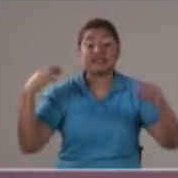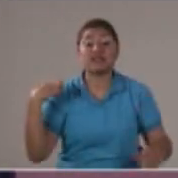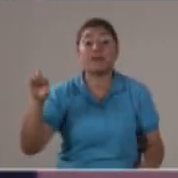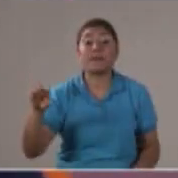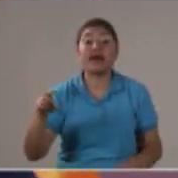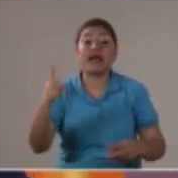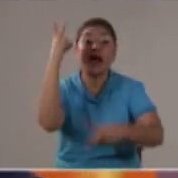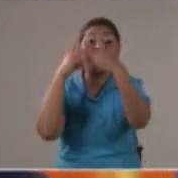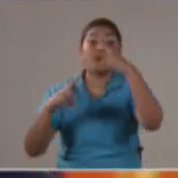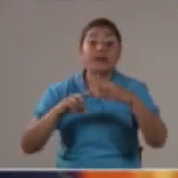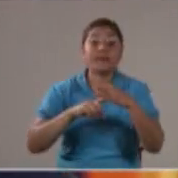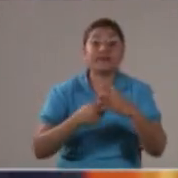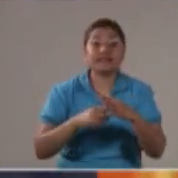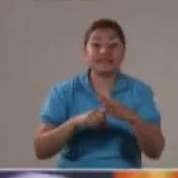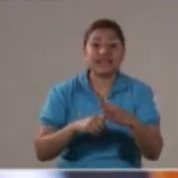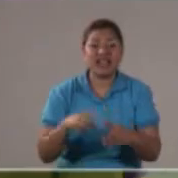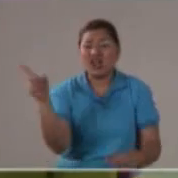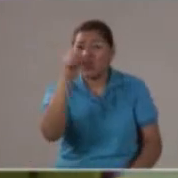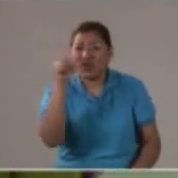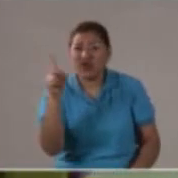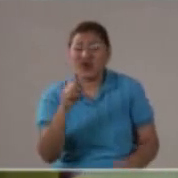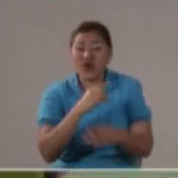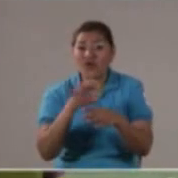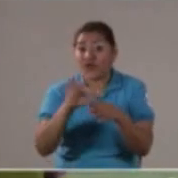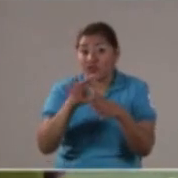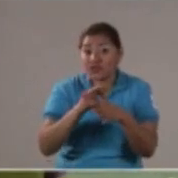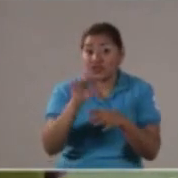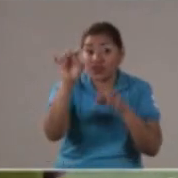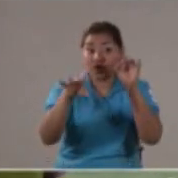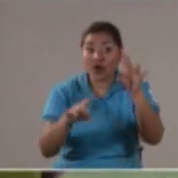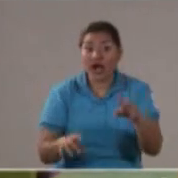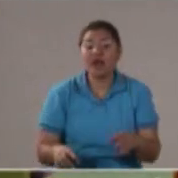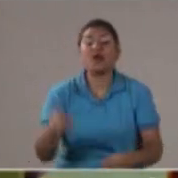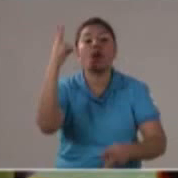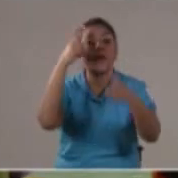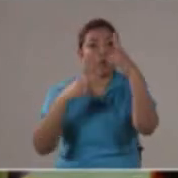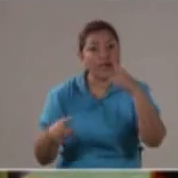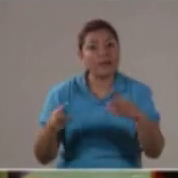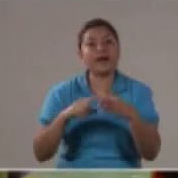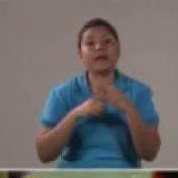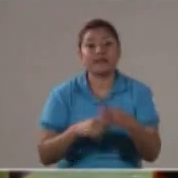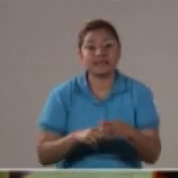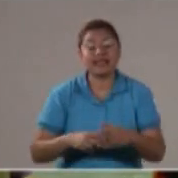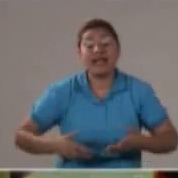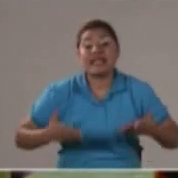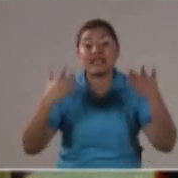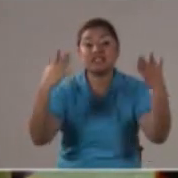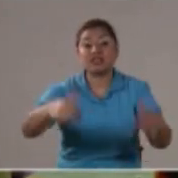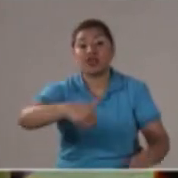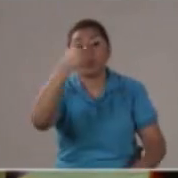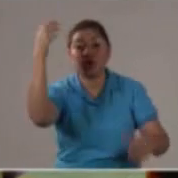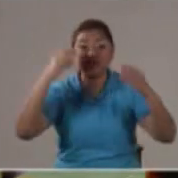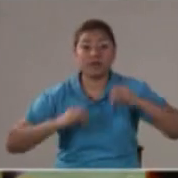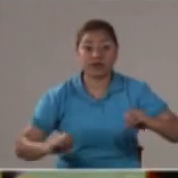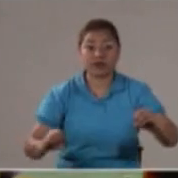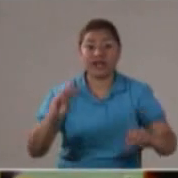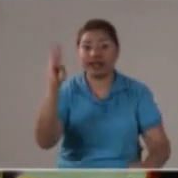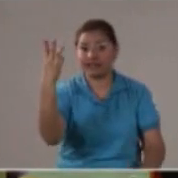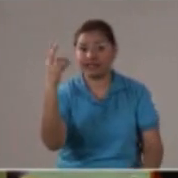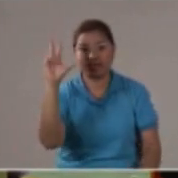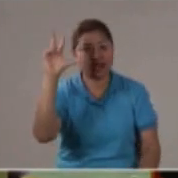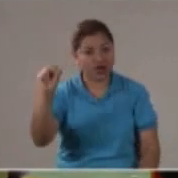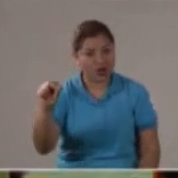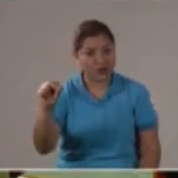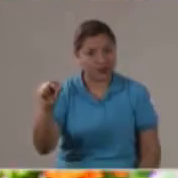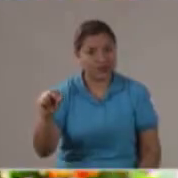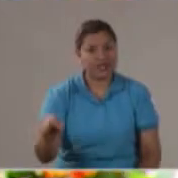empezar. Fracasaron en un negocio 10 veces. Ok, les voy a dar la número 11. Y ahorita no es a la tercera la vencida, sino que a